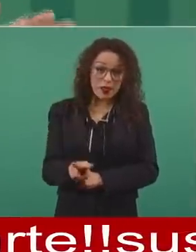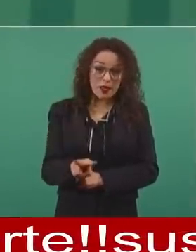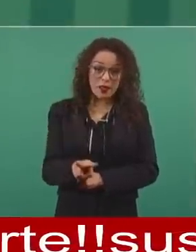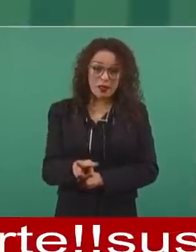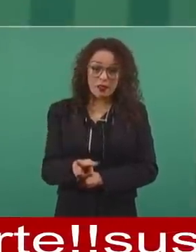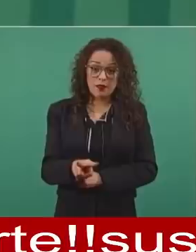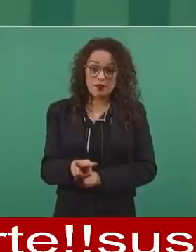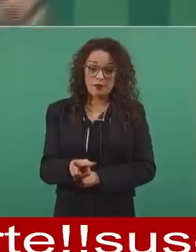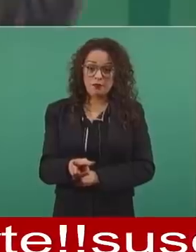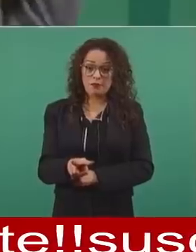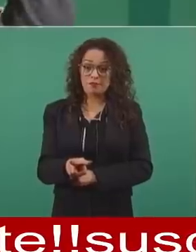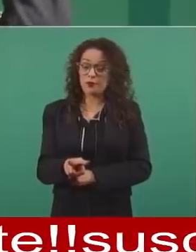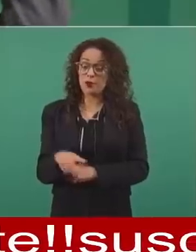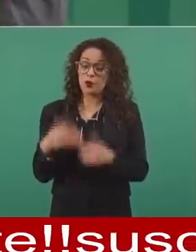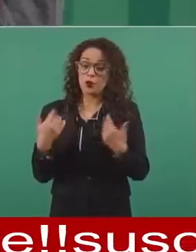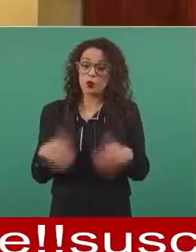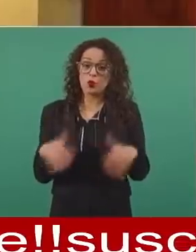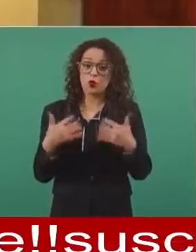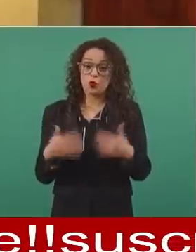izquierdo hay